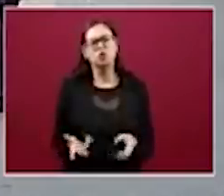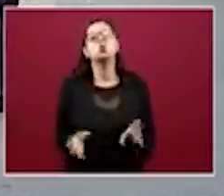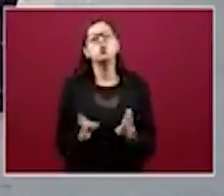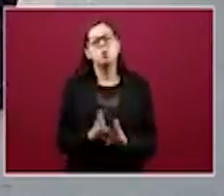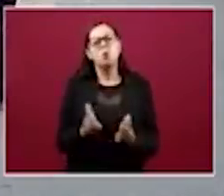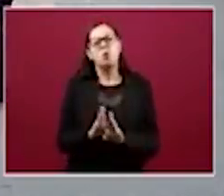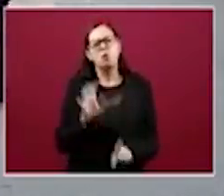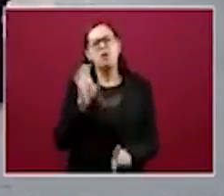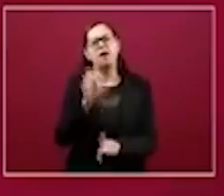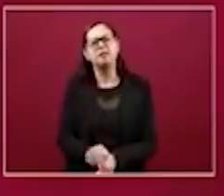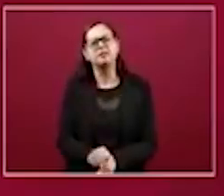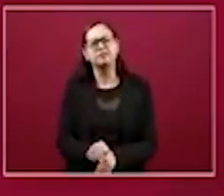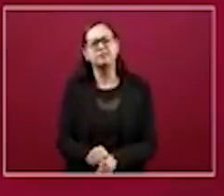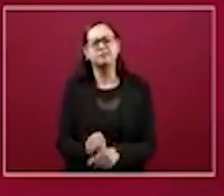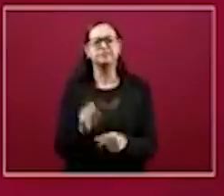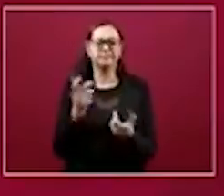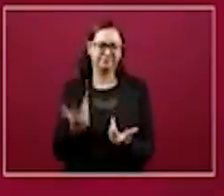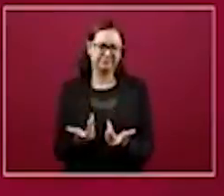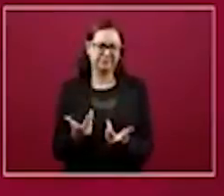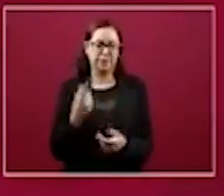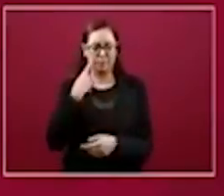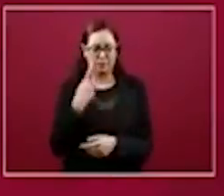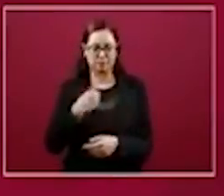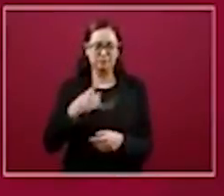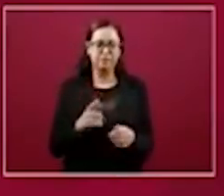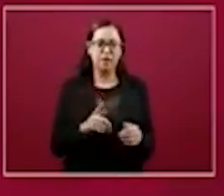interesante. Primero, ellos no toman en cuenta